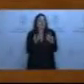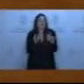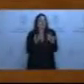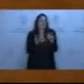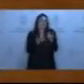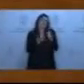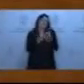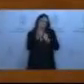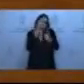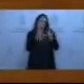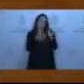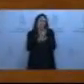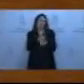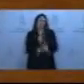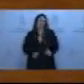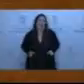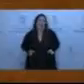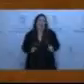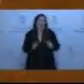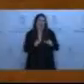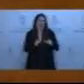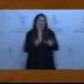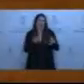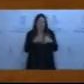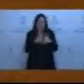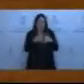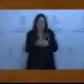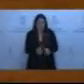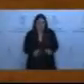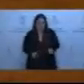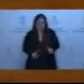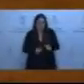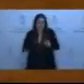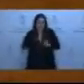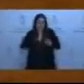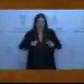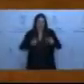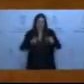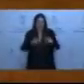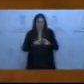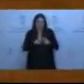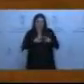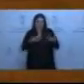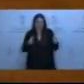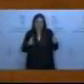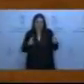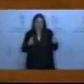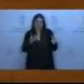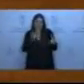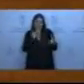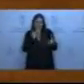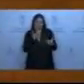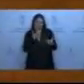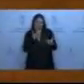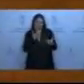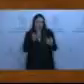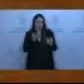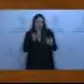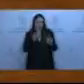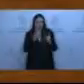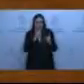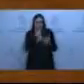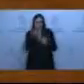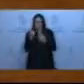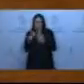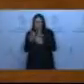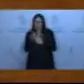algunos casos, aumentos de gastos de estructura de personal, ¿no? Y le pongo el ejemplo de la SRT y Recrea, que al final, bueno,